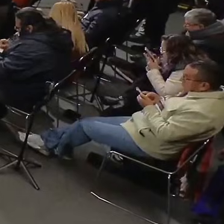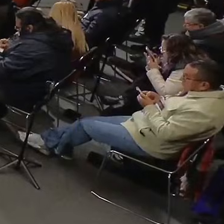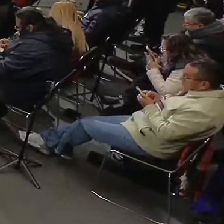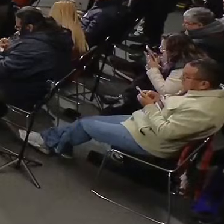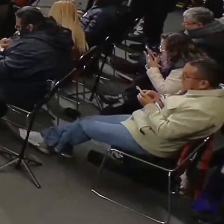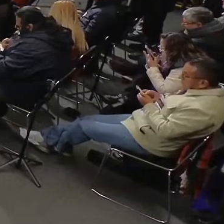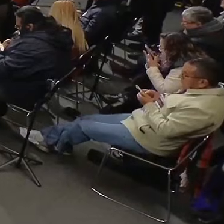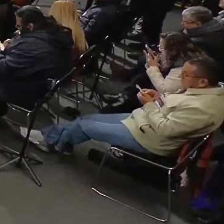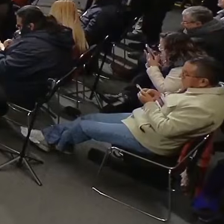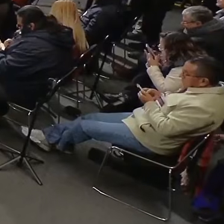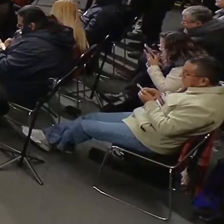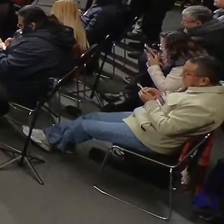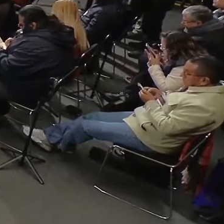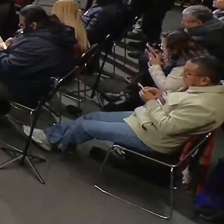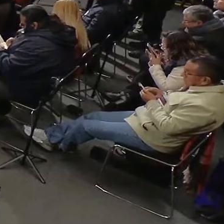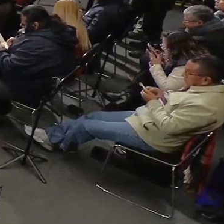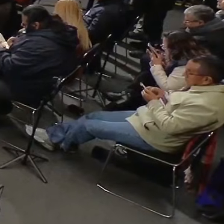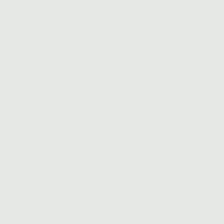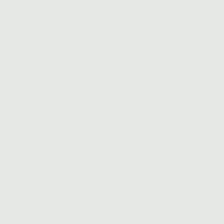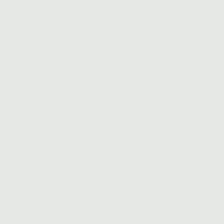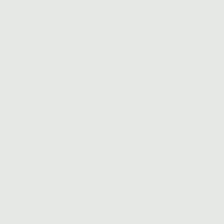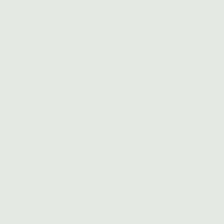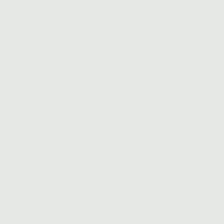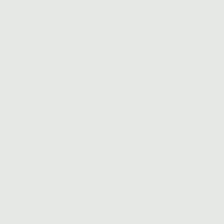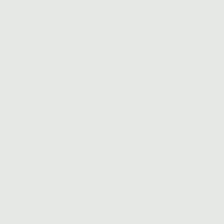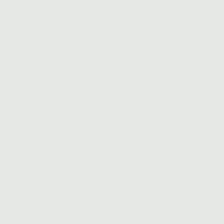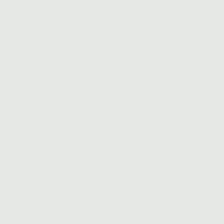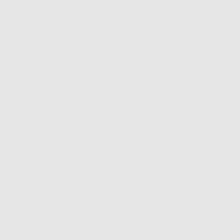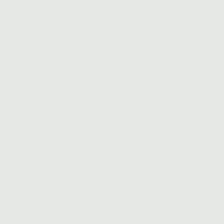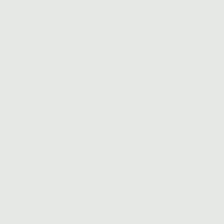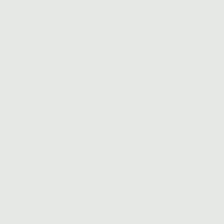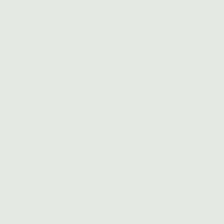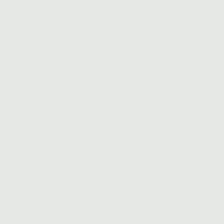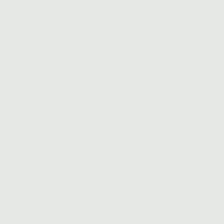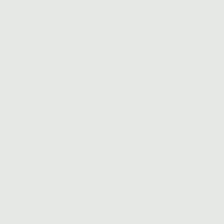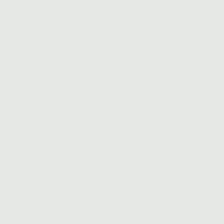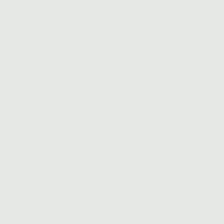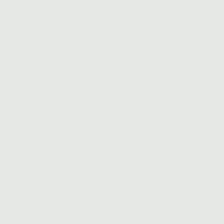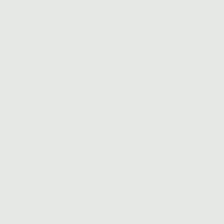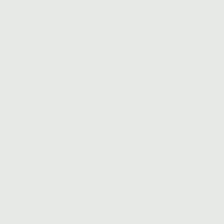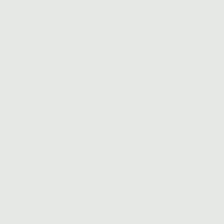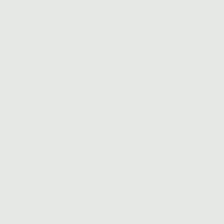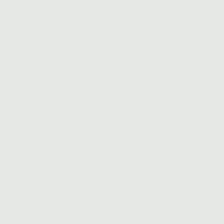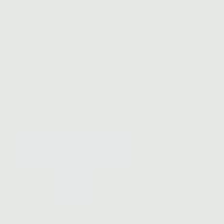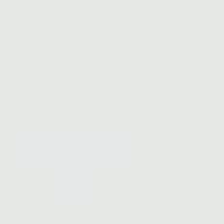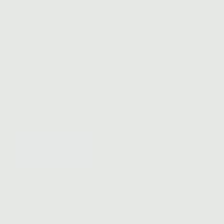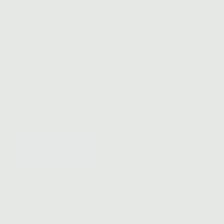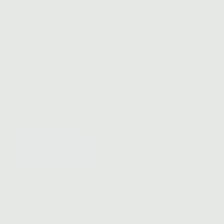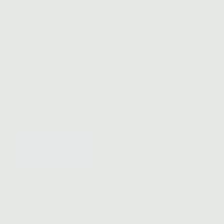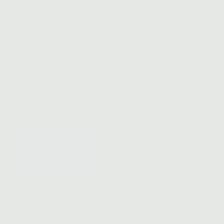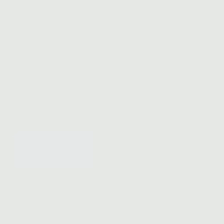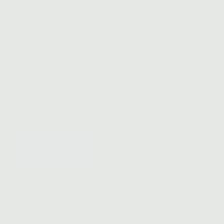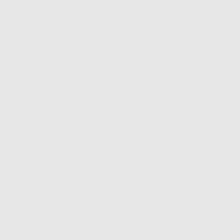que pasó, que no en otros casos no había esta cercanía. Hoy es distinto.